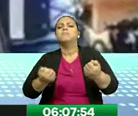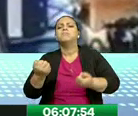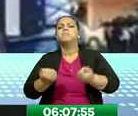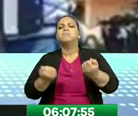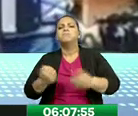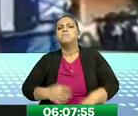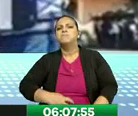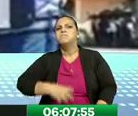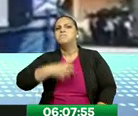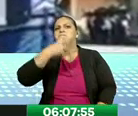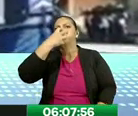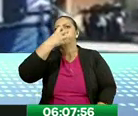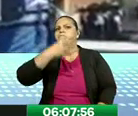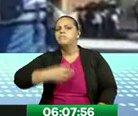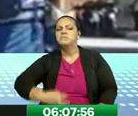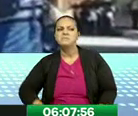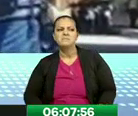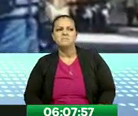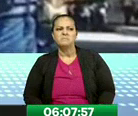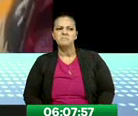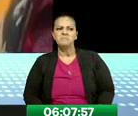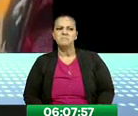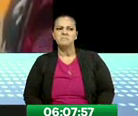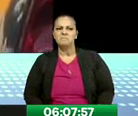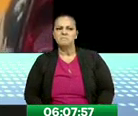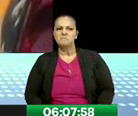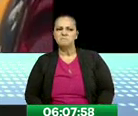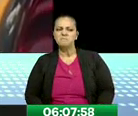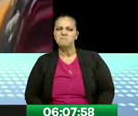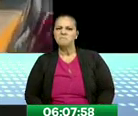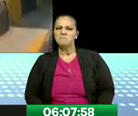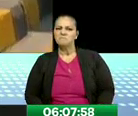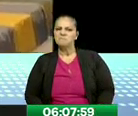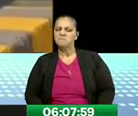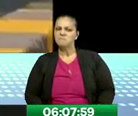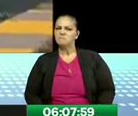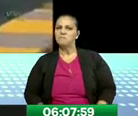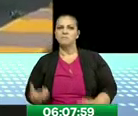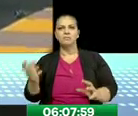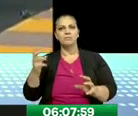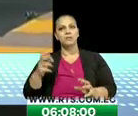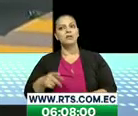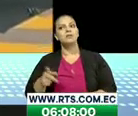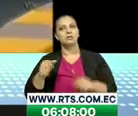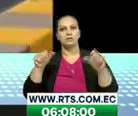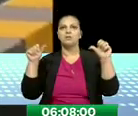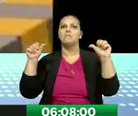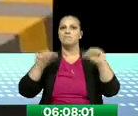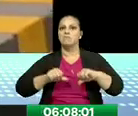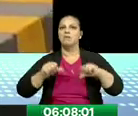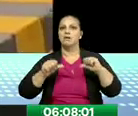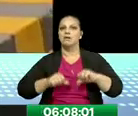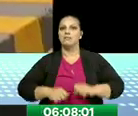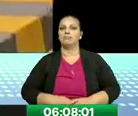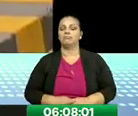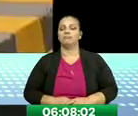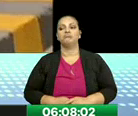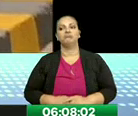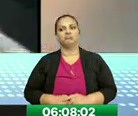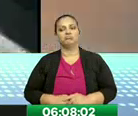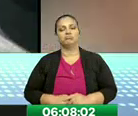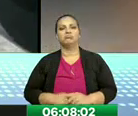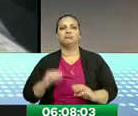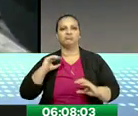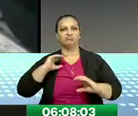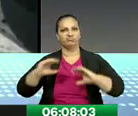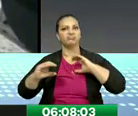sea peatón, ya sea gente. La violencia y la agresión es la que cuestionamos y criticamos aquí. Claro, sí que